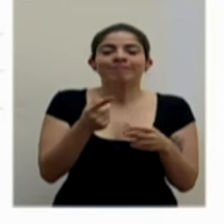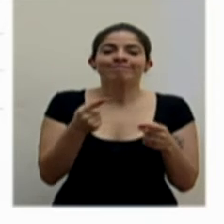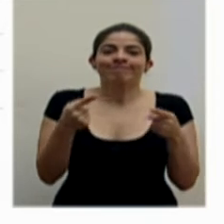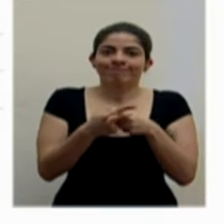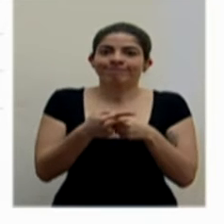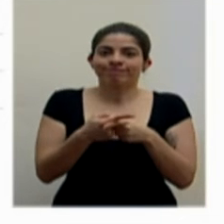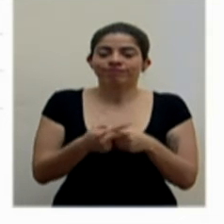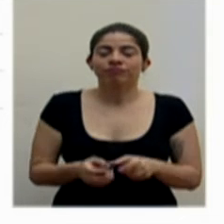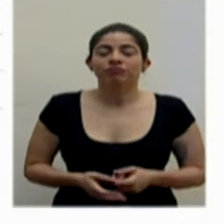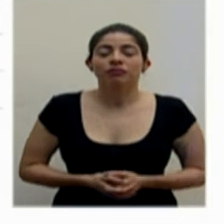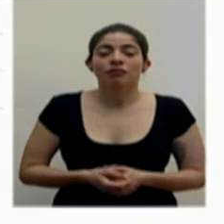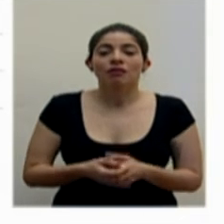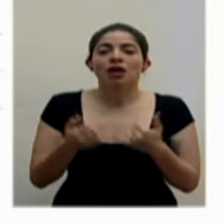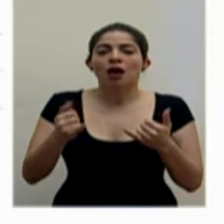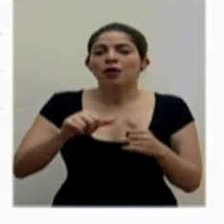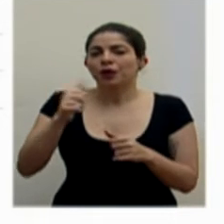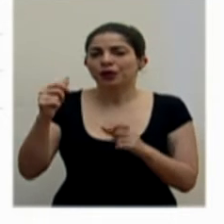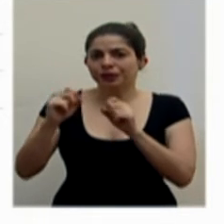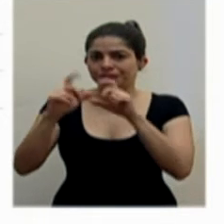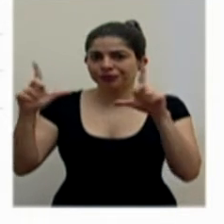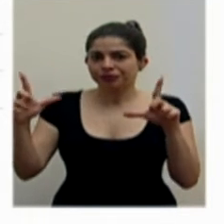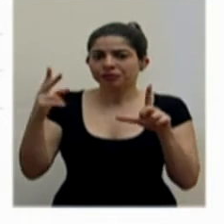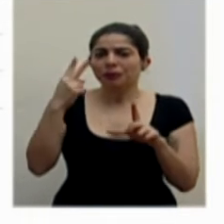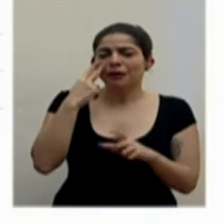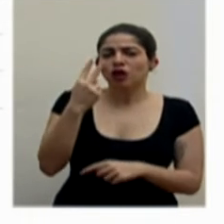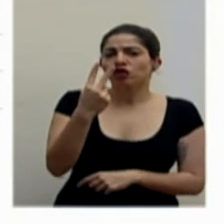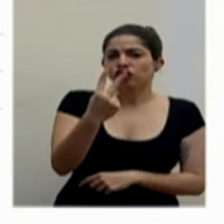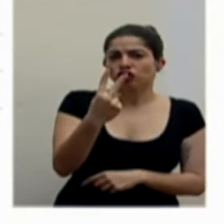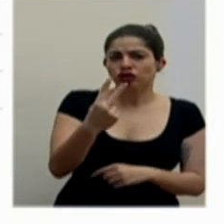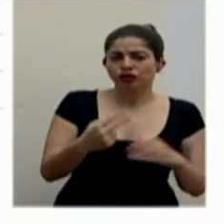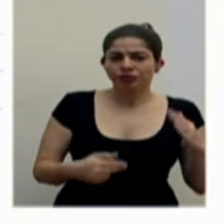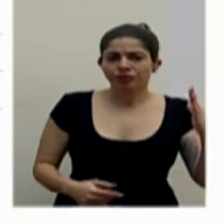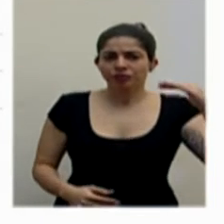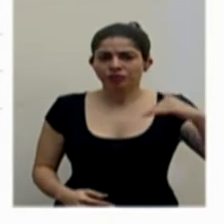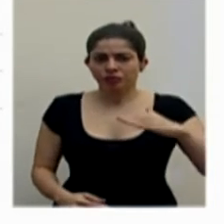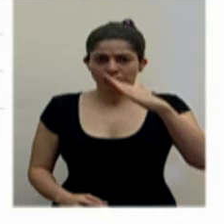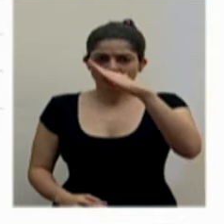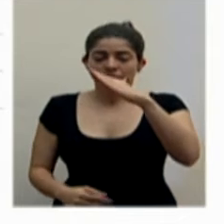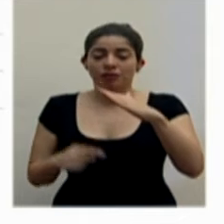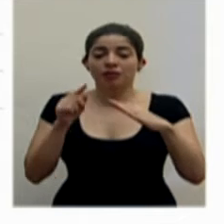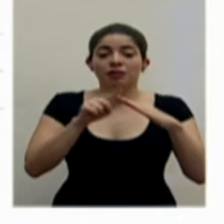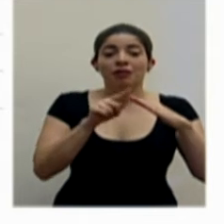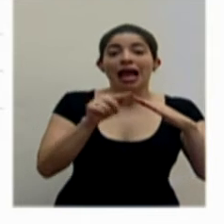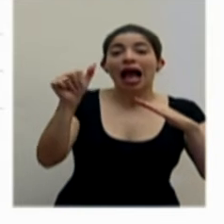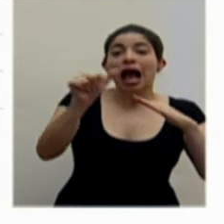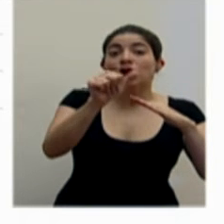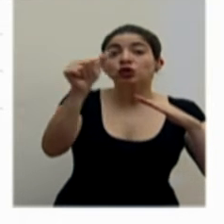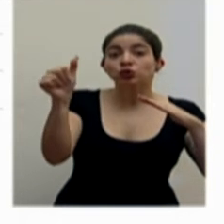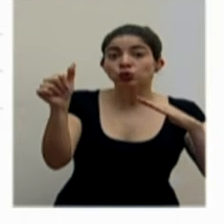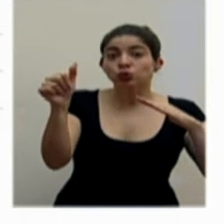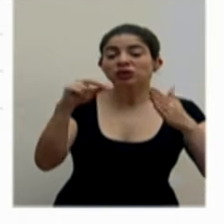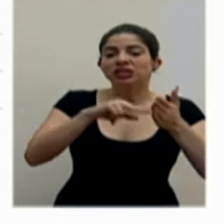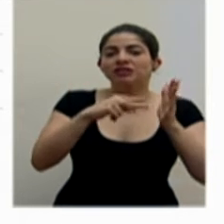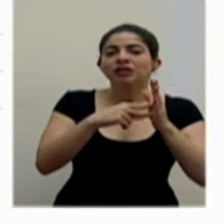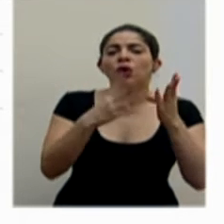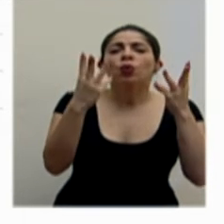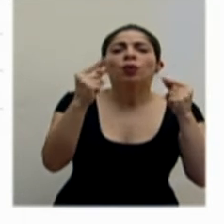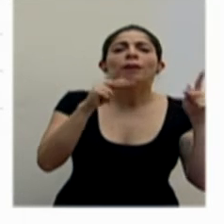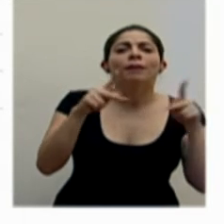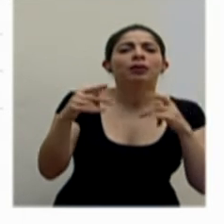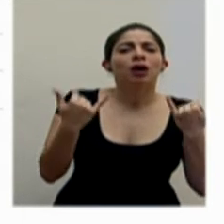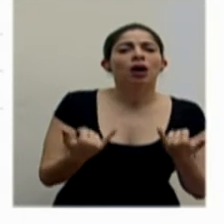Y aquí lo que vemos son dos curvas. La azul es el total de personas en